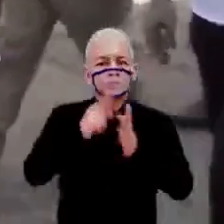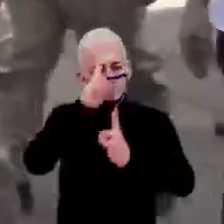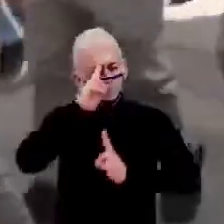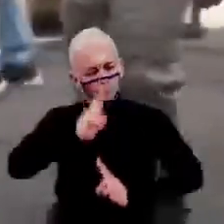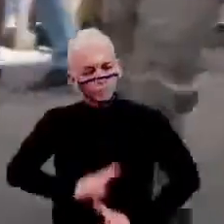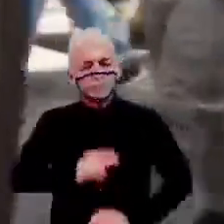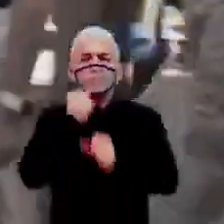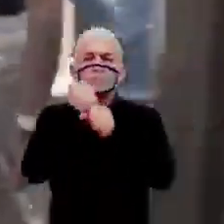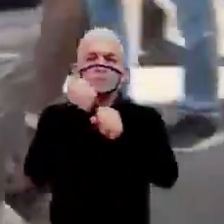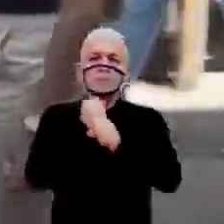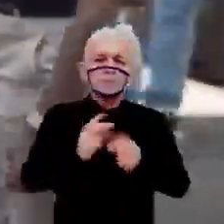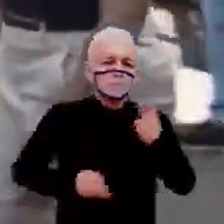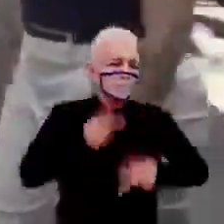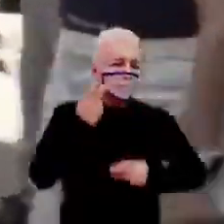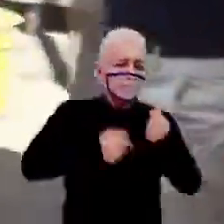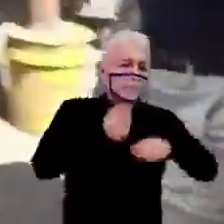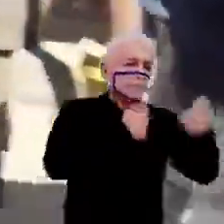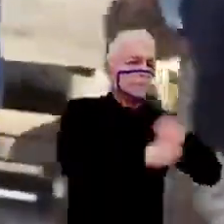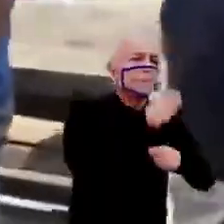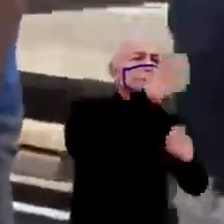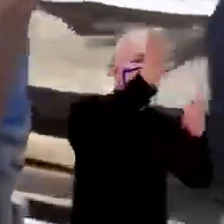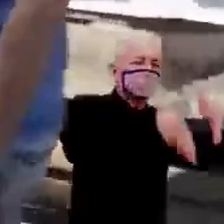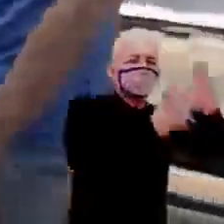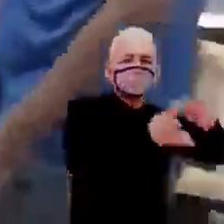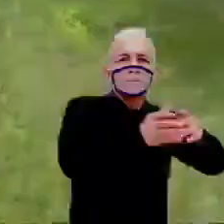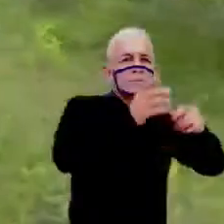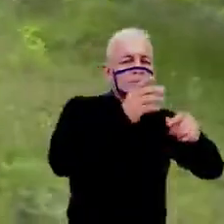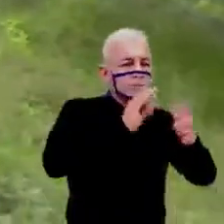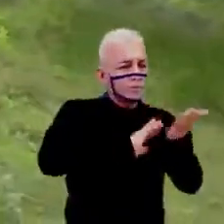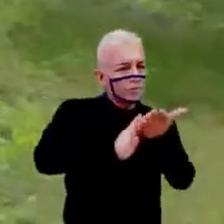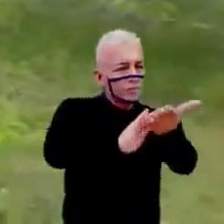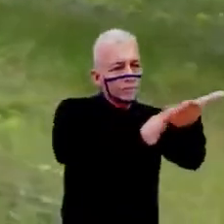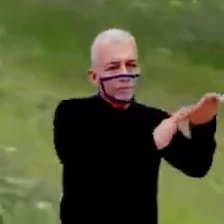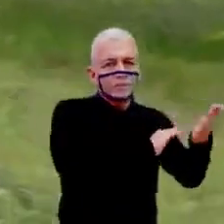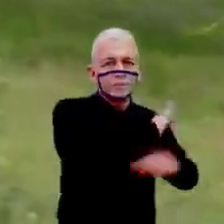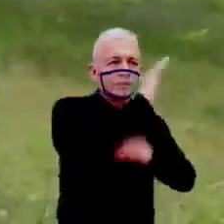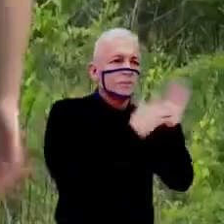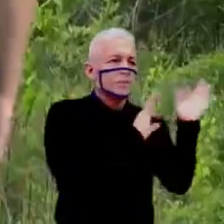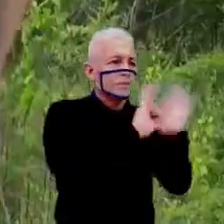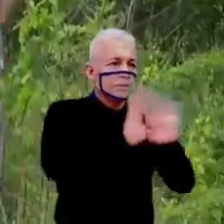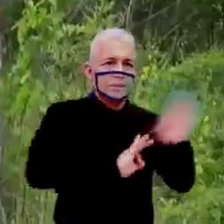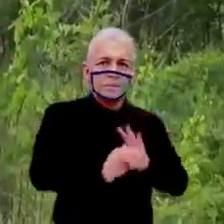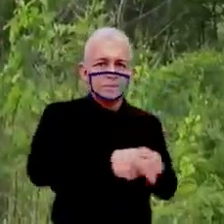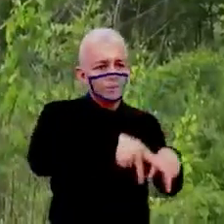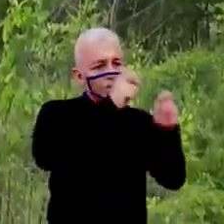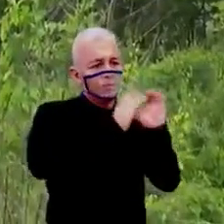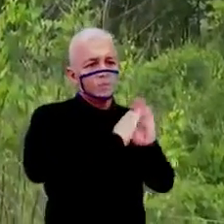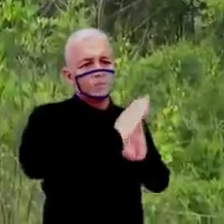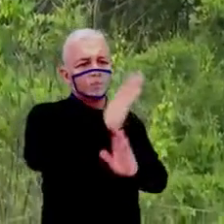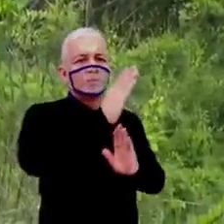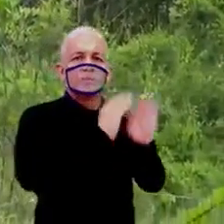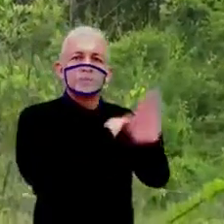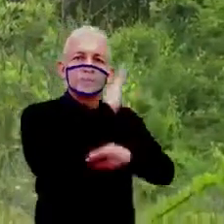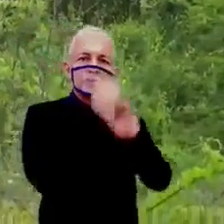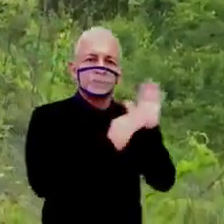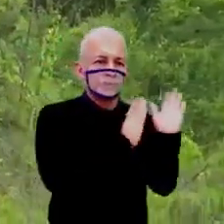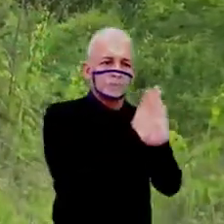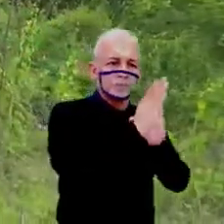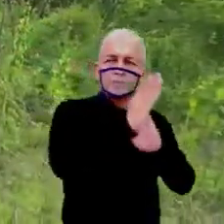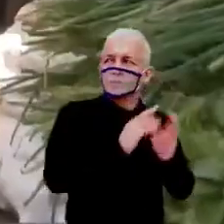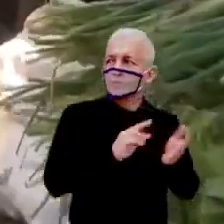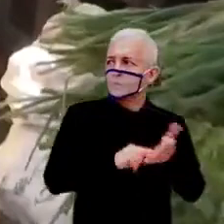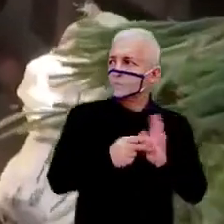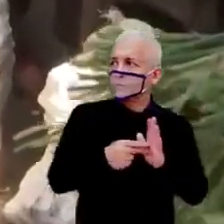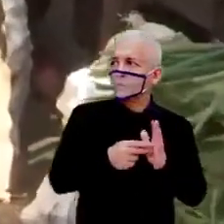el trabajo de los vendedores informales, de los vendedores estacionarios del centro de Barranquilla. Este escenario de 20.000 metros cuadrados